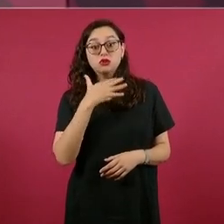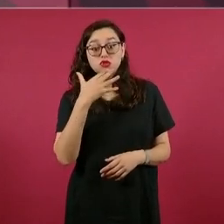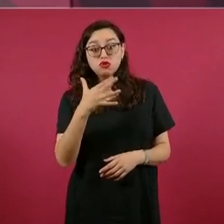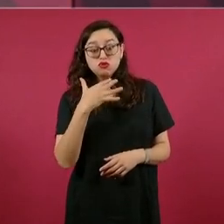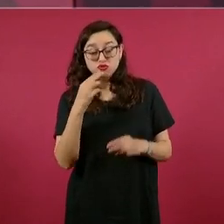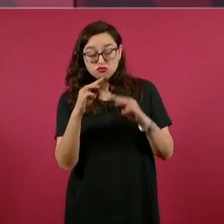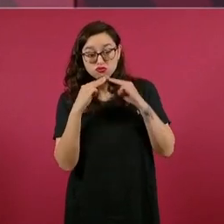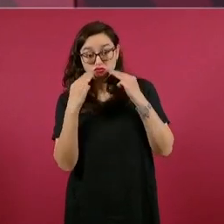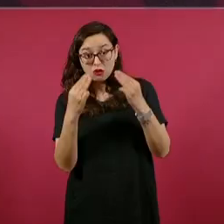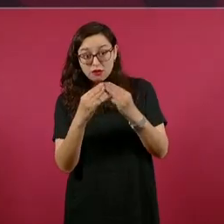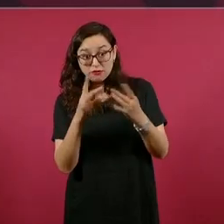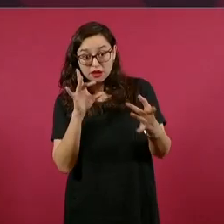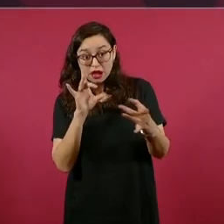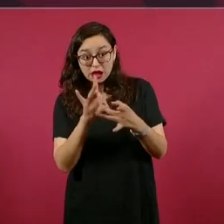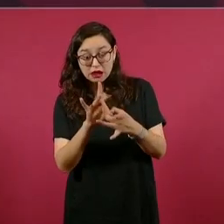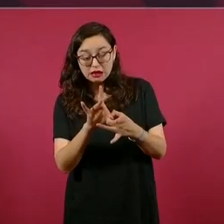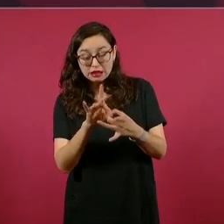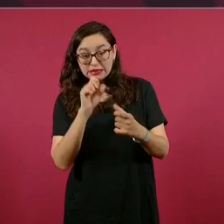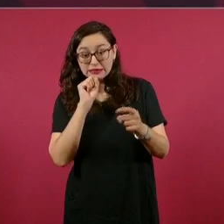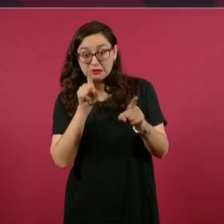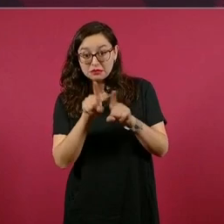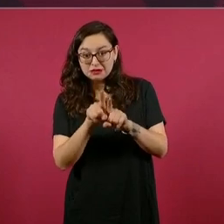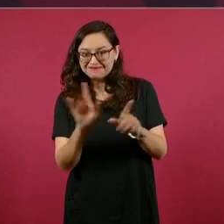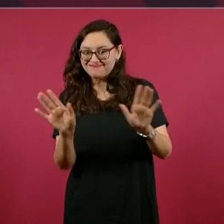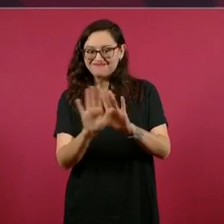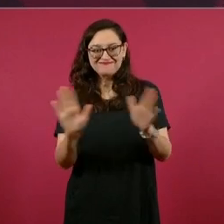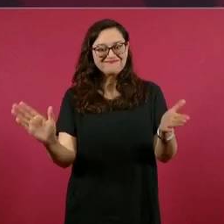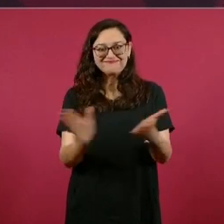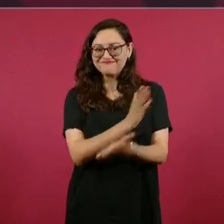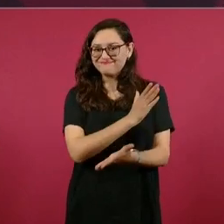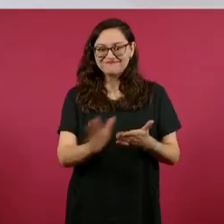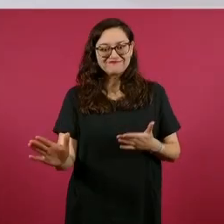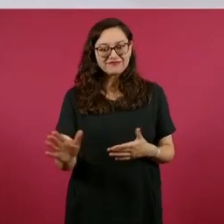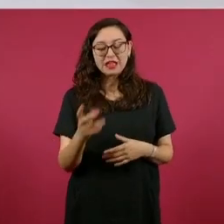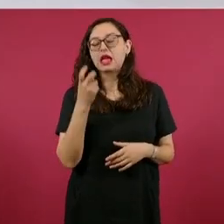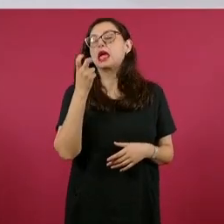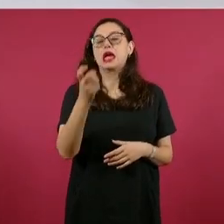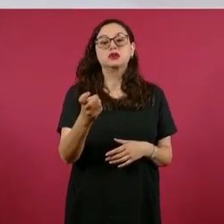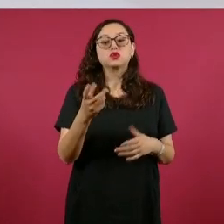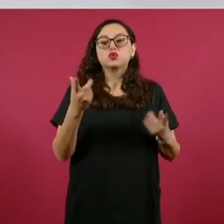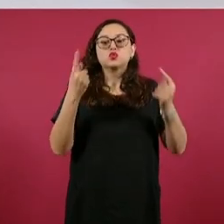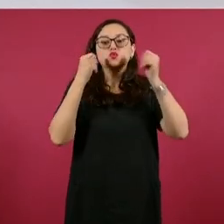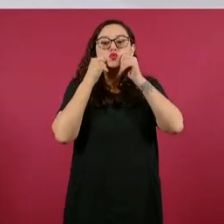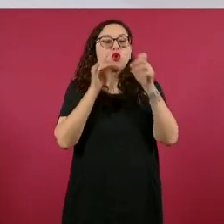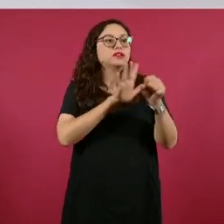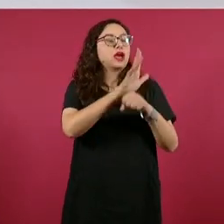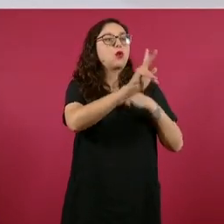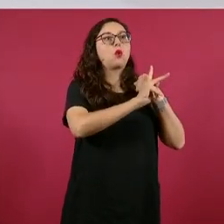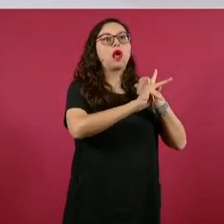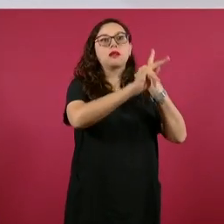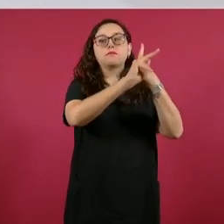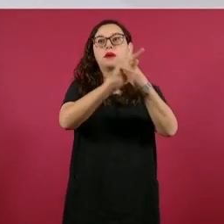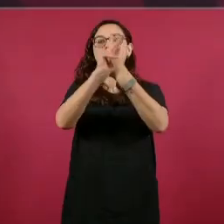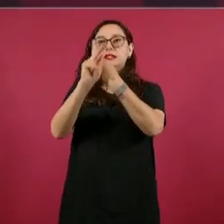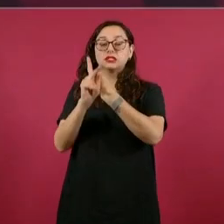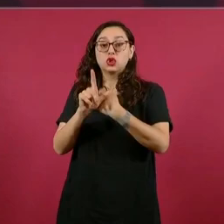organizada y el Estado, que a nadie conviene en ningún lugar del mundo